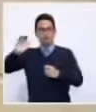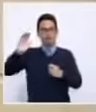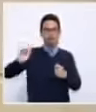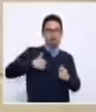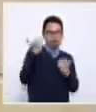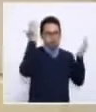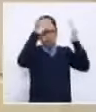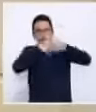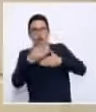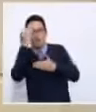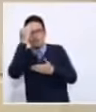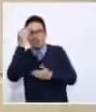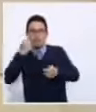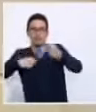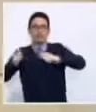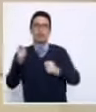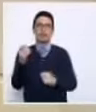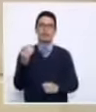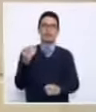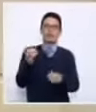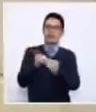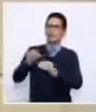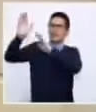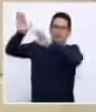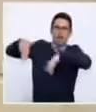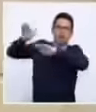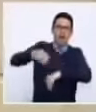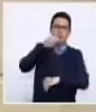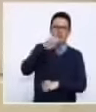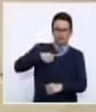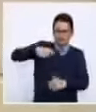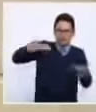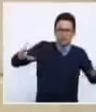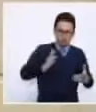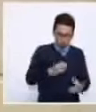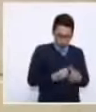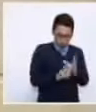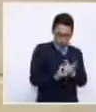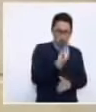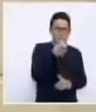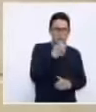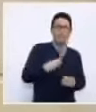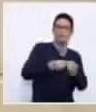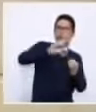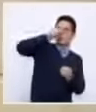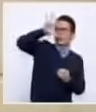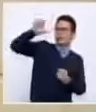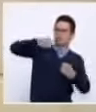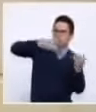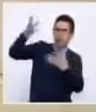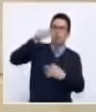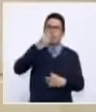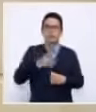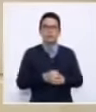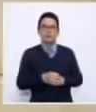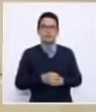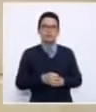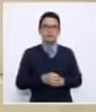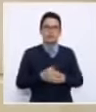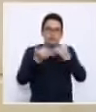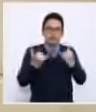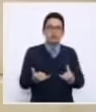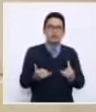plaza. Y no importen comida, que nosotros somos capaces de darle comida a este país y a otros. ¿Qué estamos pidiendo en nuestros